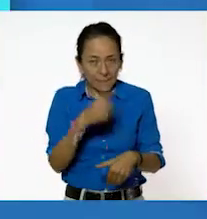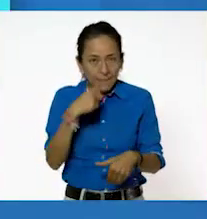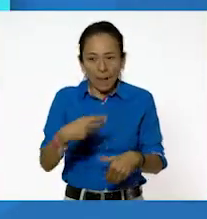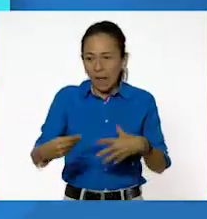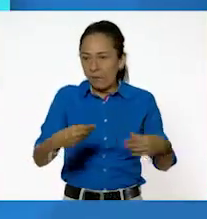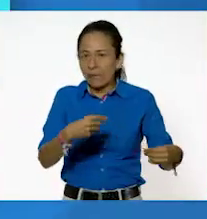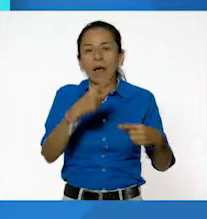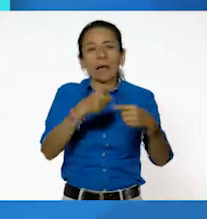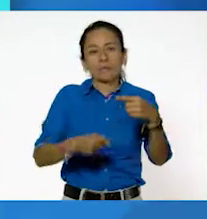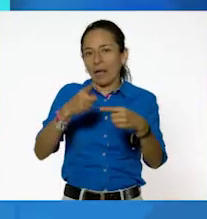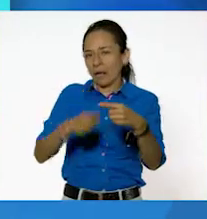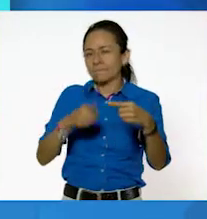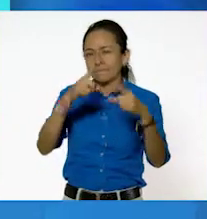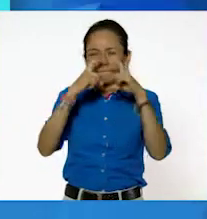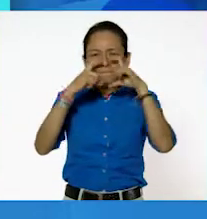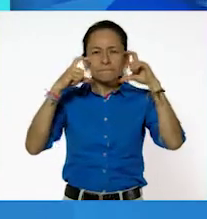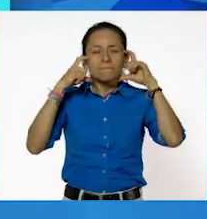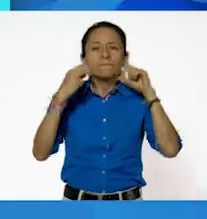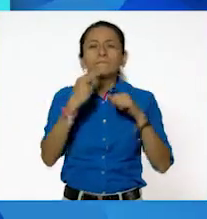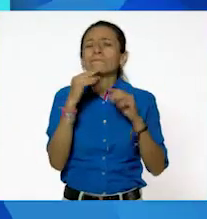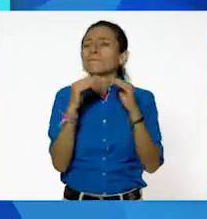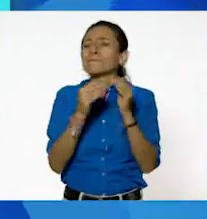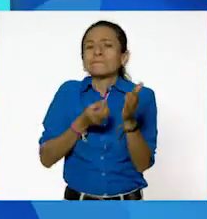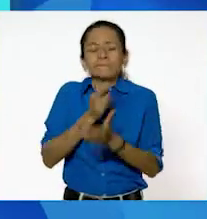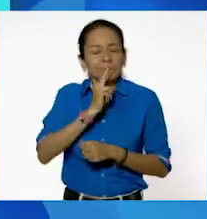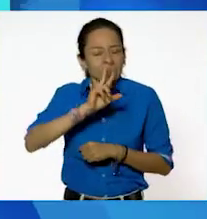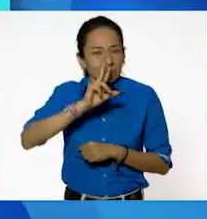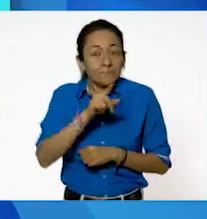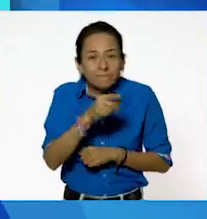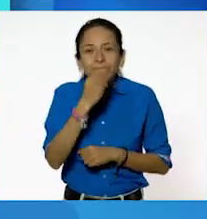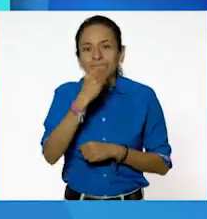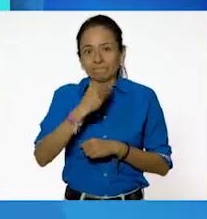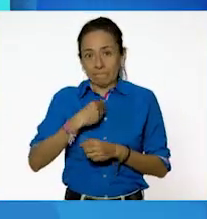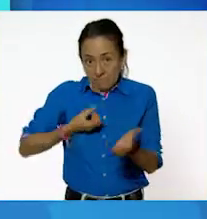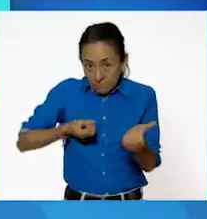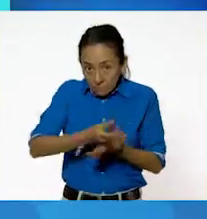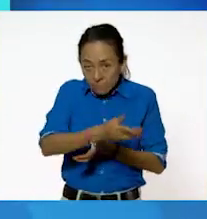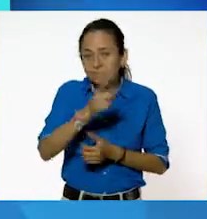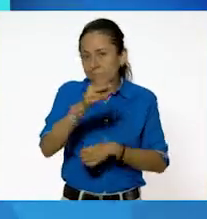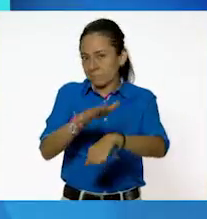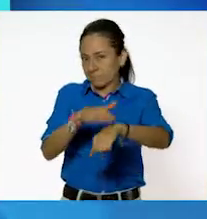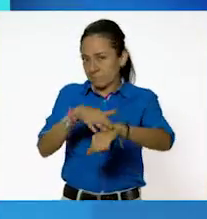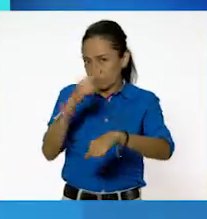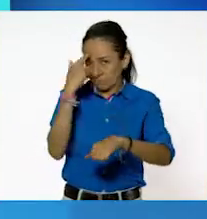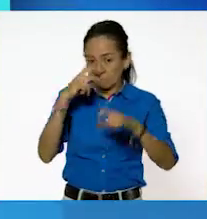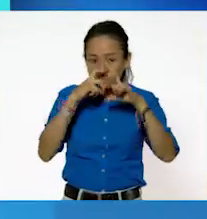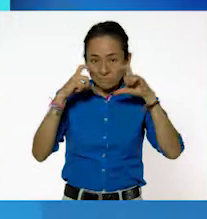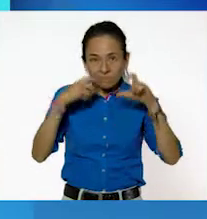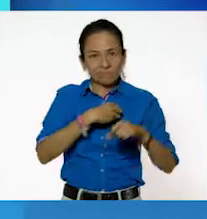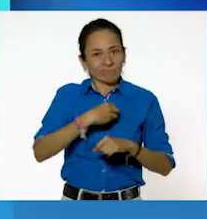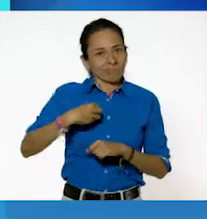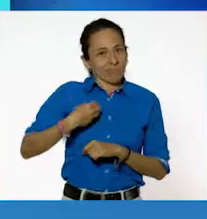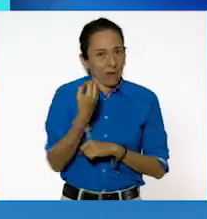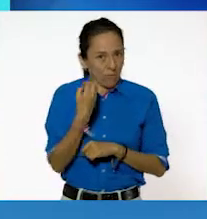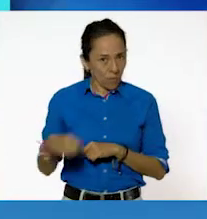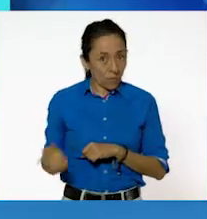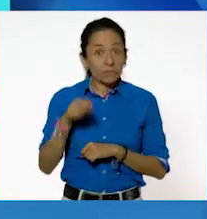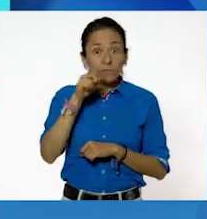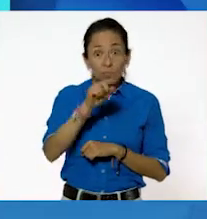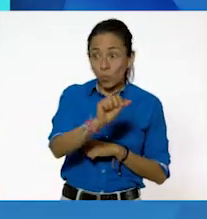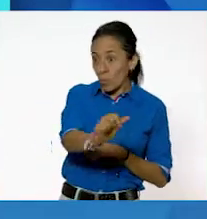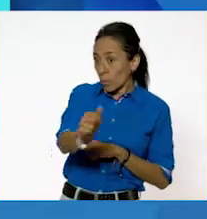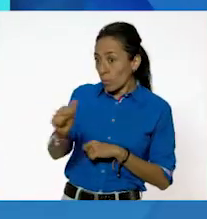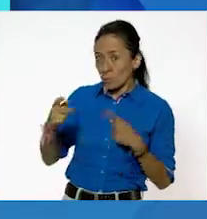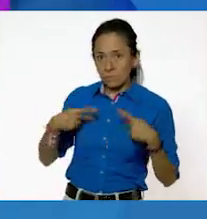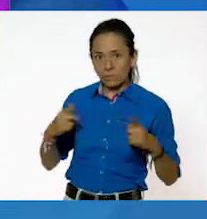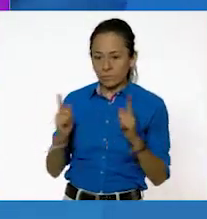Utiliza cubrebocas. No salgas de casa. Si tienes que hacerlo, recuerda que es obligatorio utilizarlo. Mantén una distancia mínima de un metro